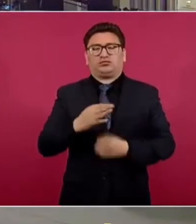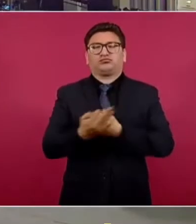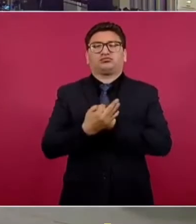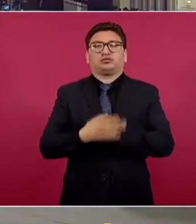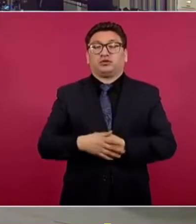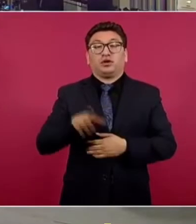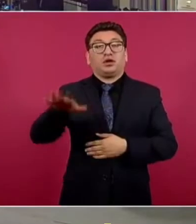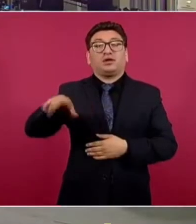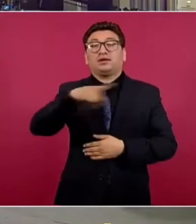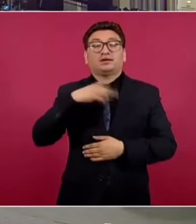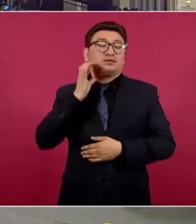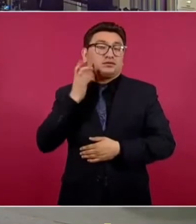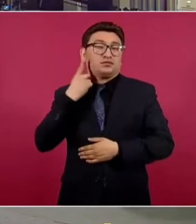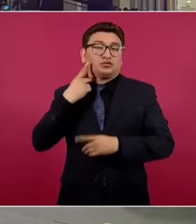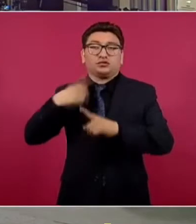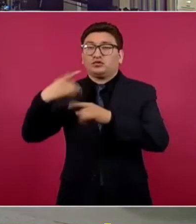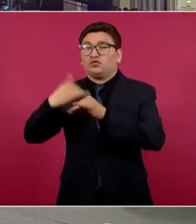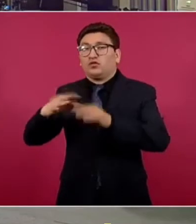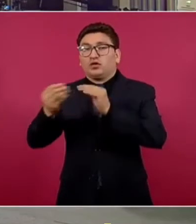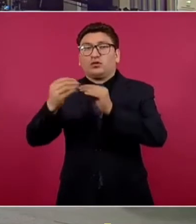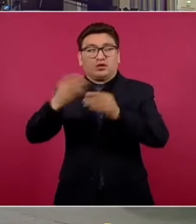informar a los acuerdos que llegan?